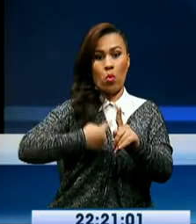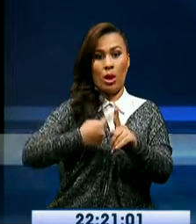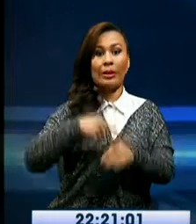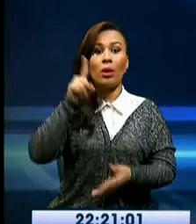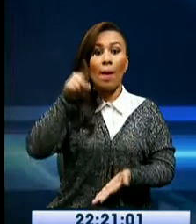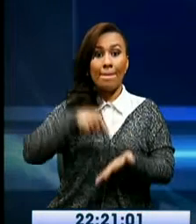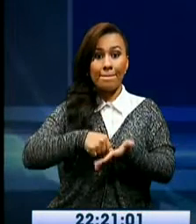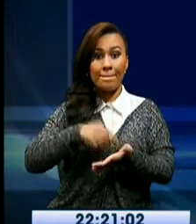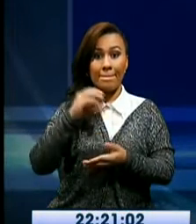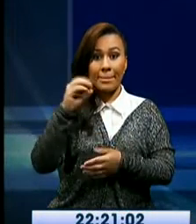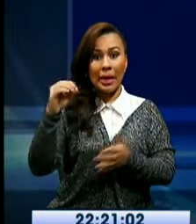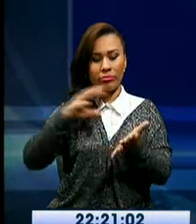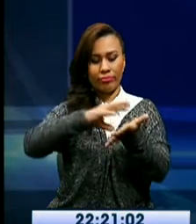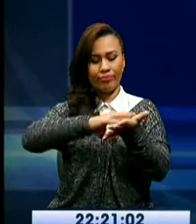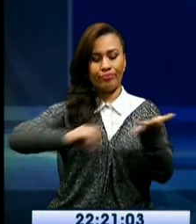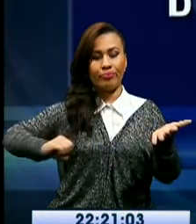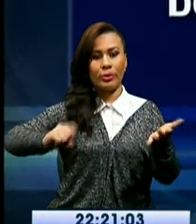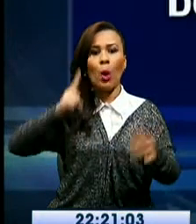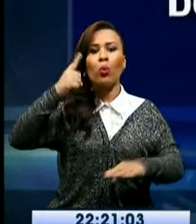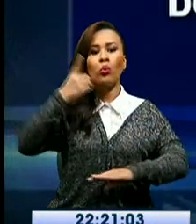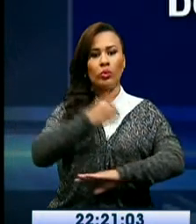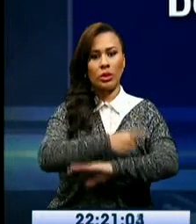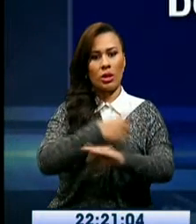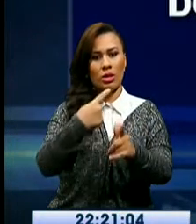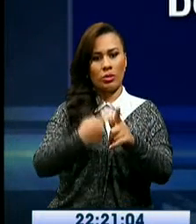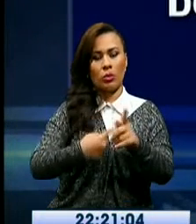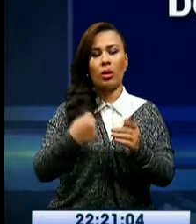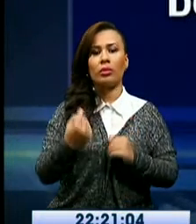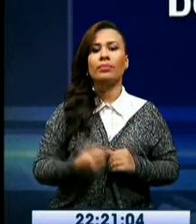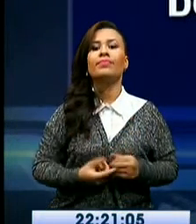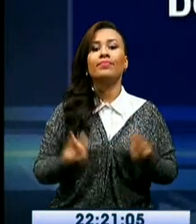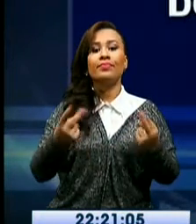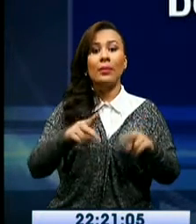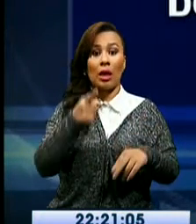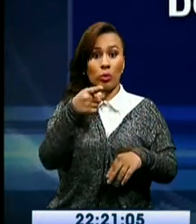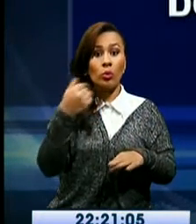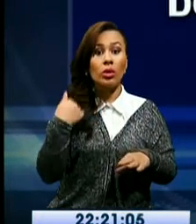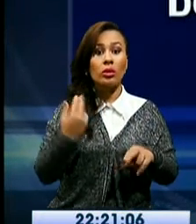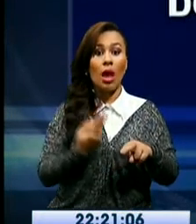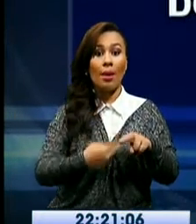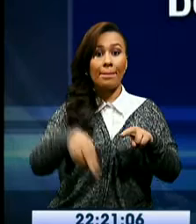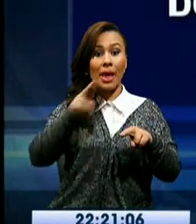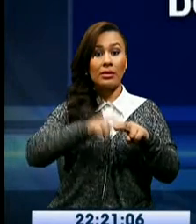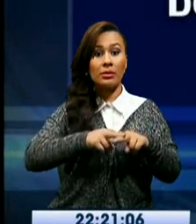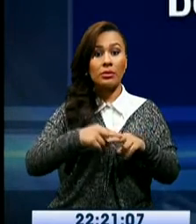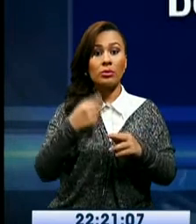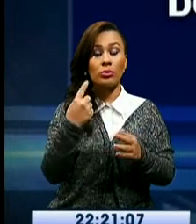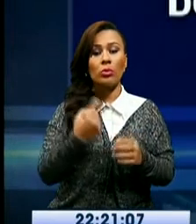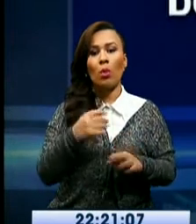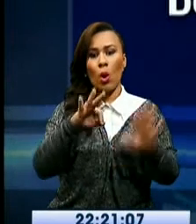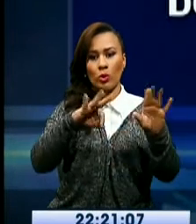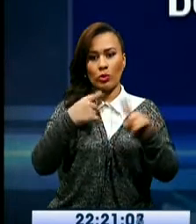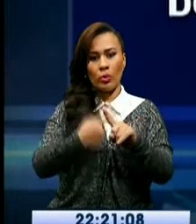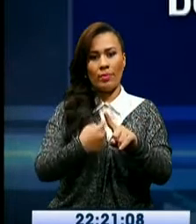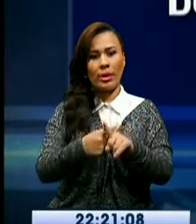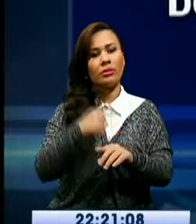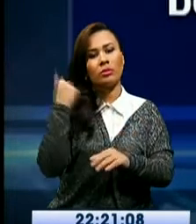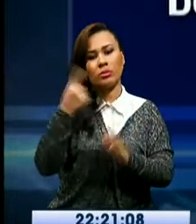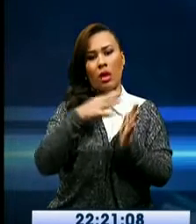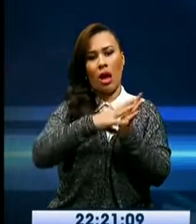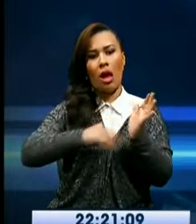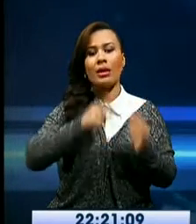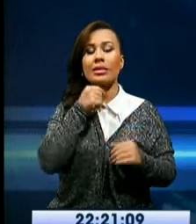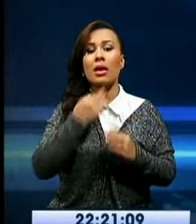$1,000 contribuirán con un día de sueldo. La contribución aumenta dependiendo de la remuneración del trabajador hasta por 8 meses a quienes más